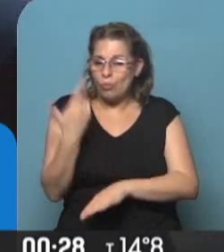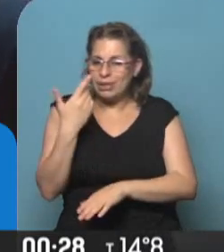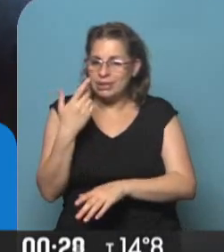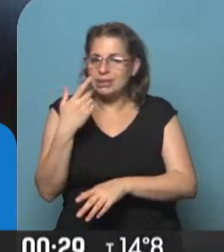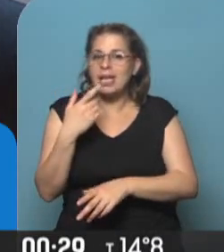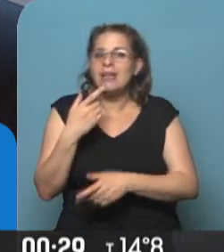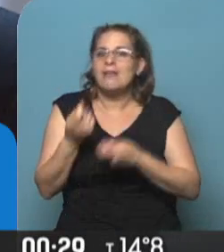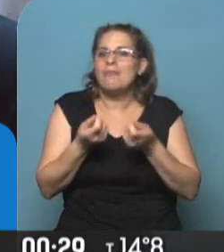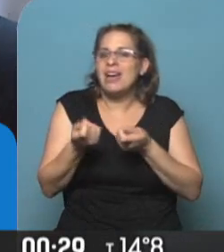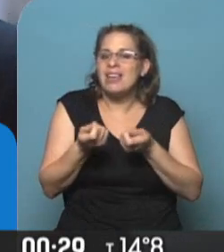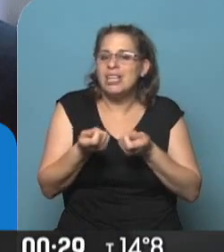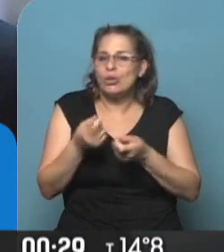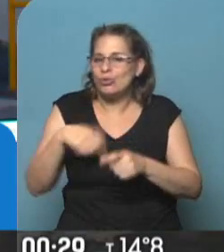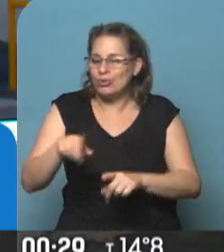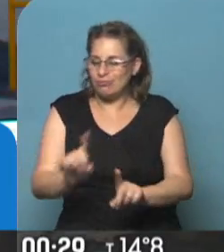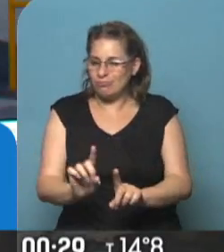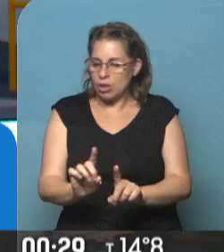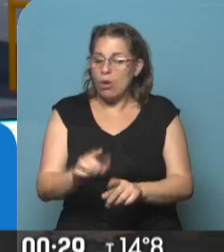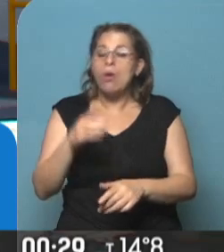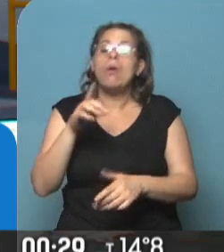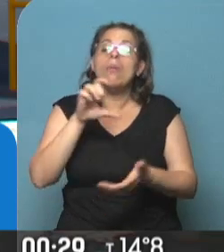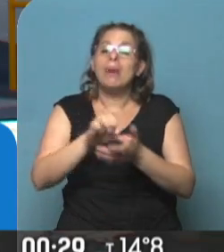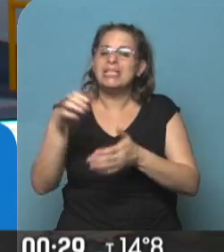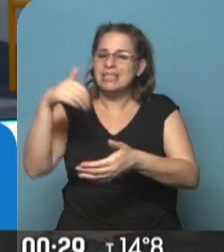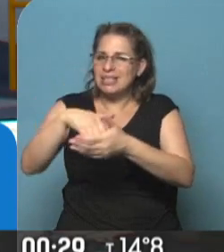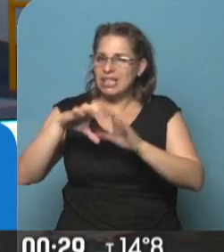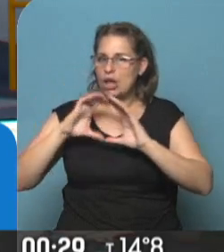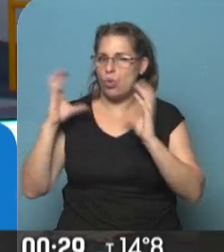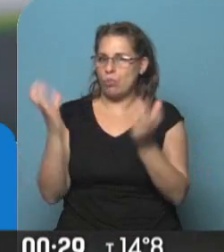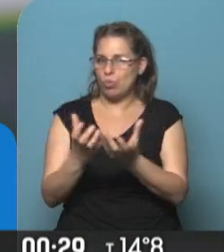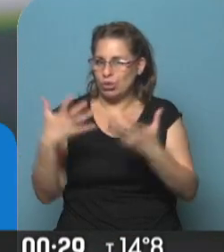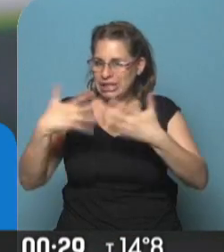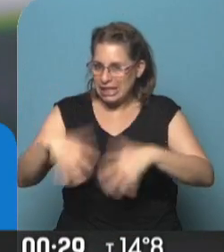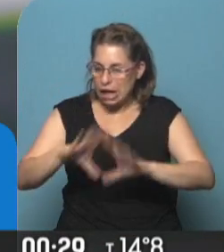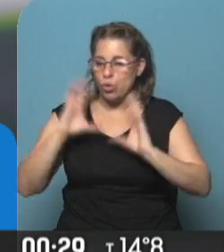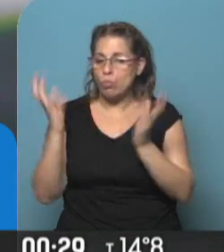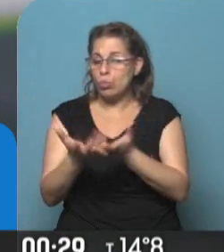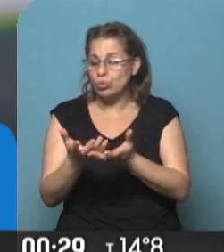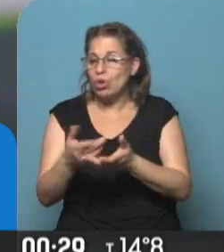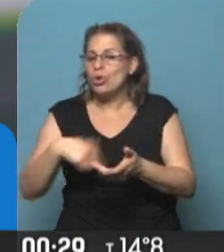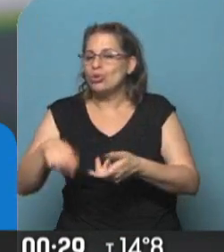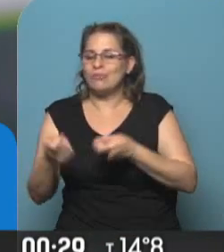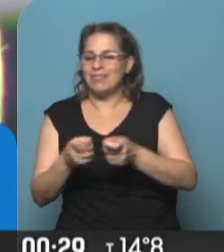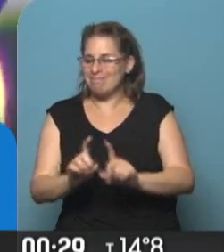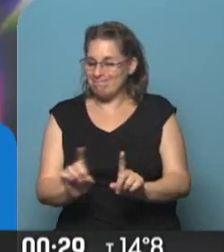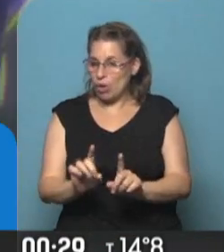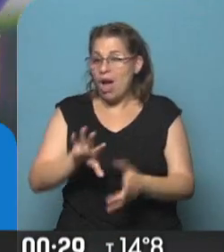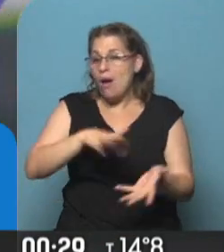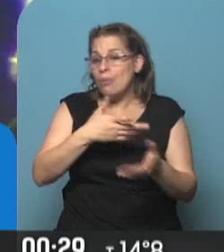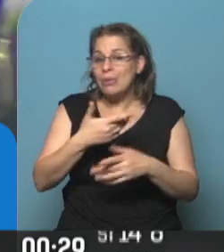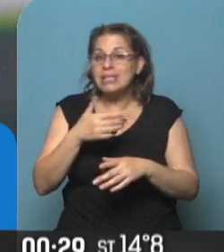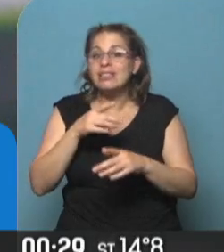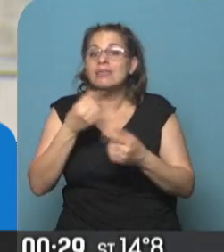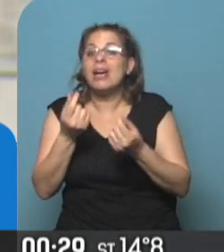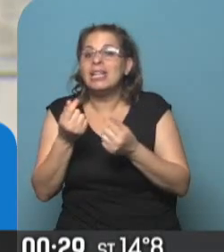como variable. Hay variables, un país que está integrado al mundo y que como el nuestro, que no manejamos. Digamos, a veces esas variables nos